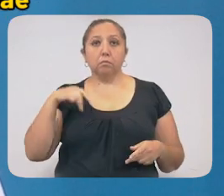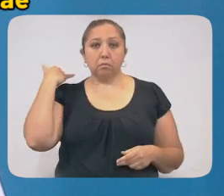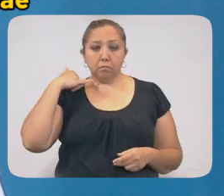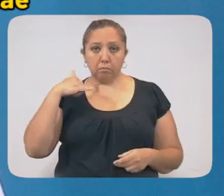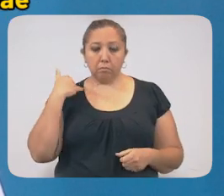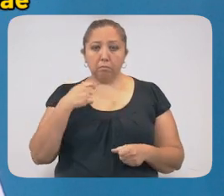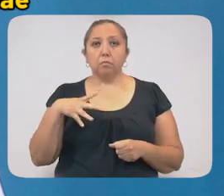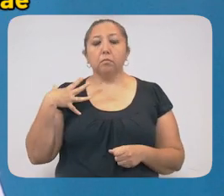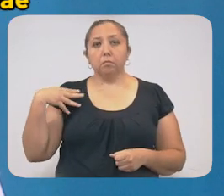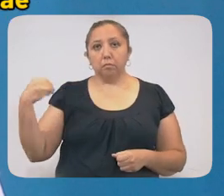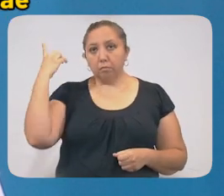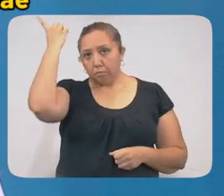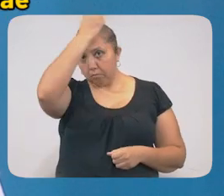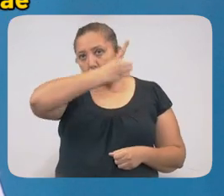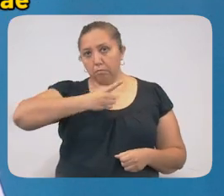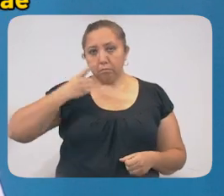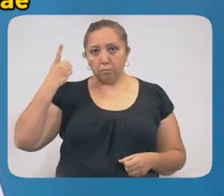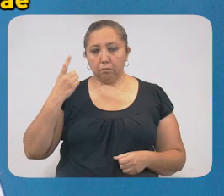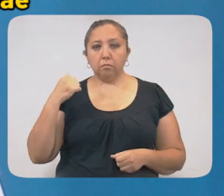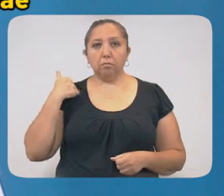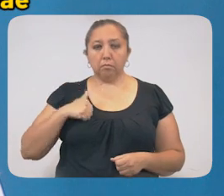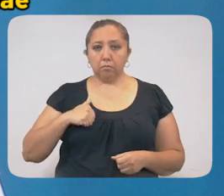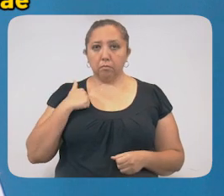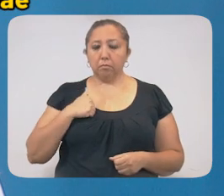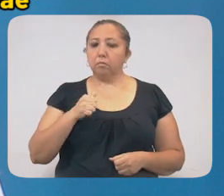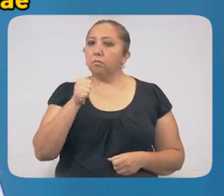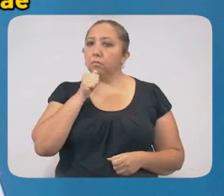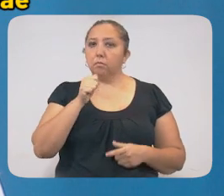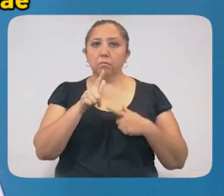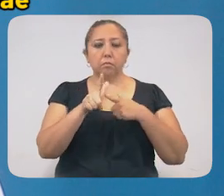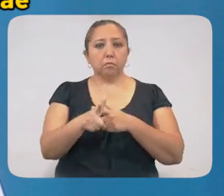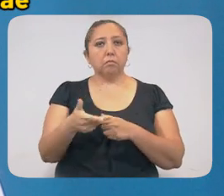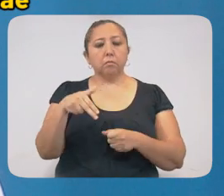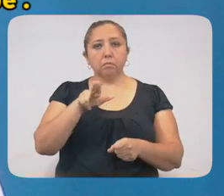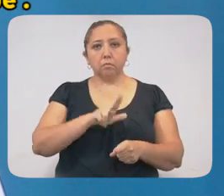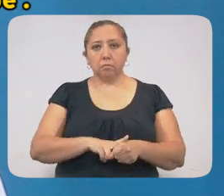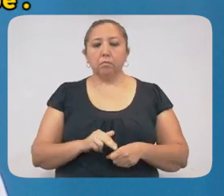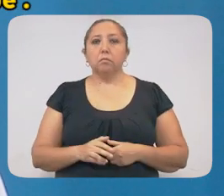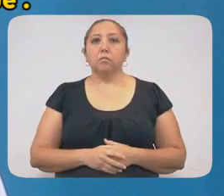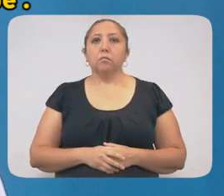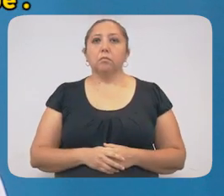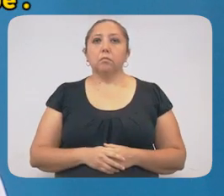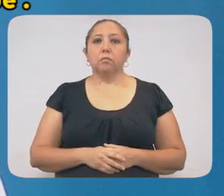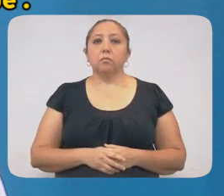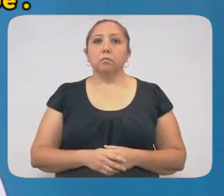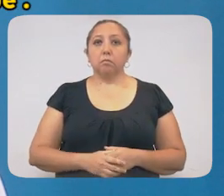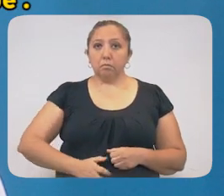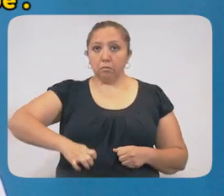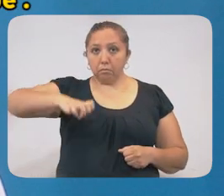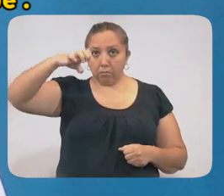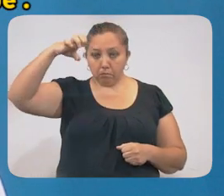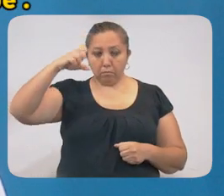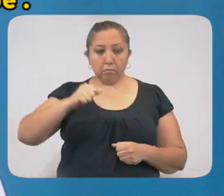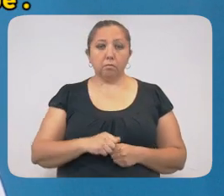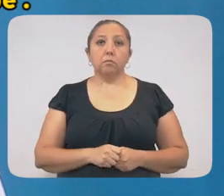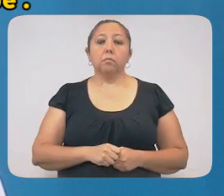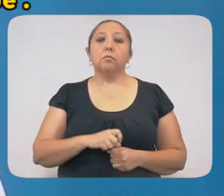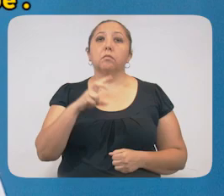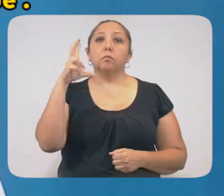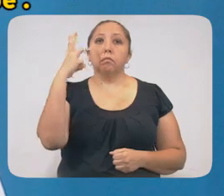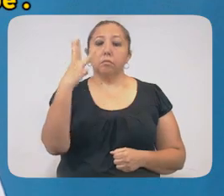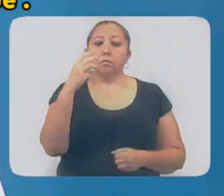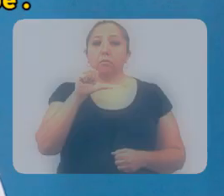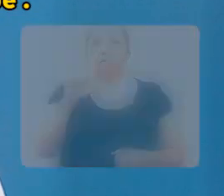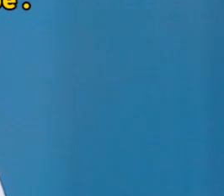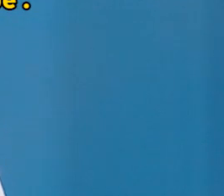yucateca contagiada y diagnosticada en Canadá continúa hospitalizada. El rango de edad de los casos confirmados es de